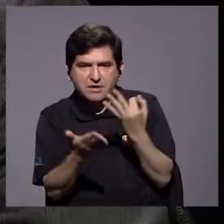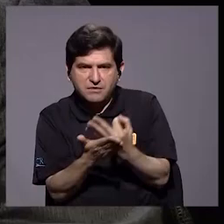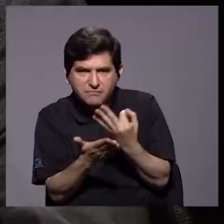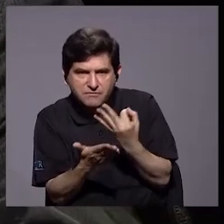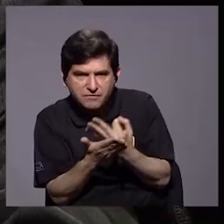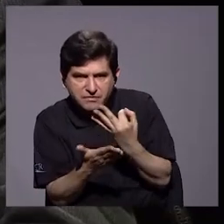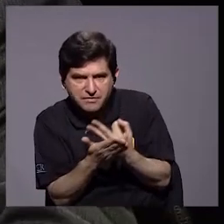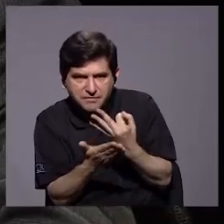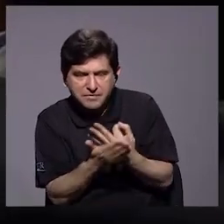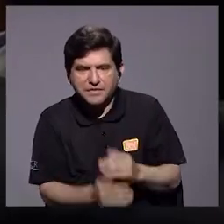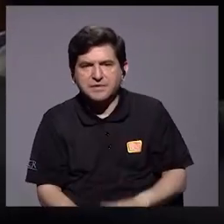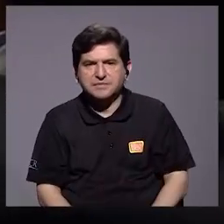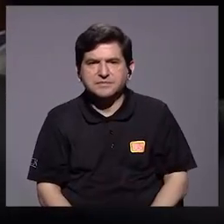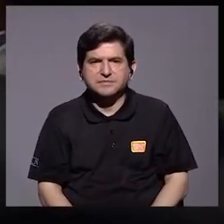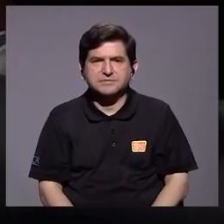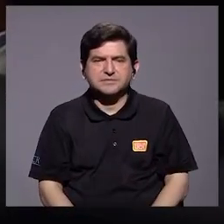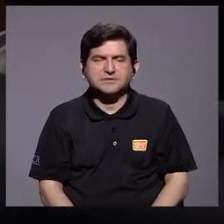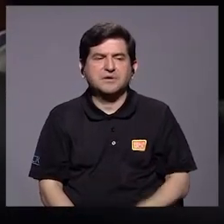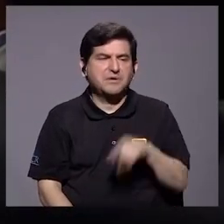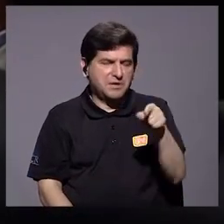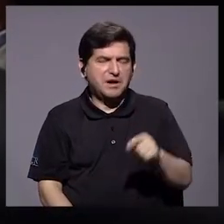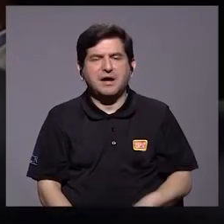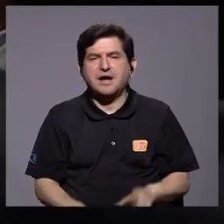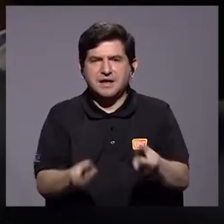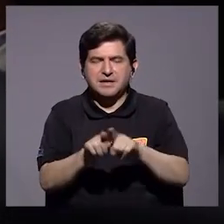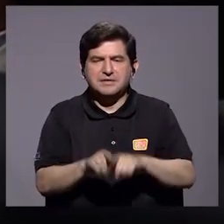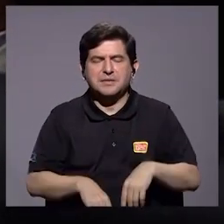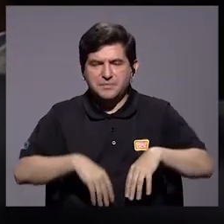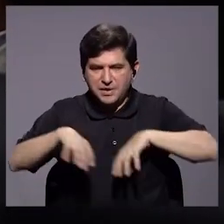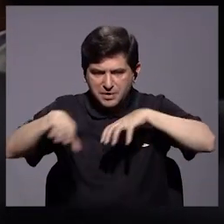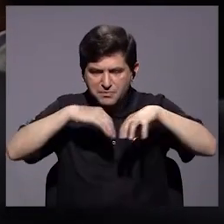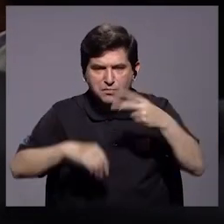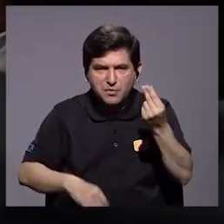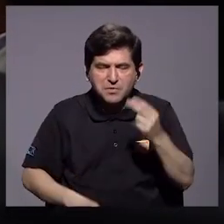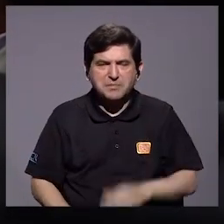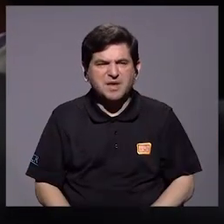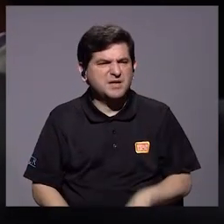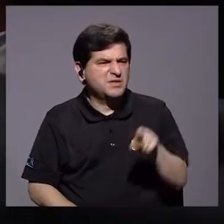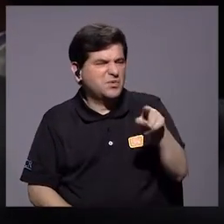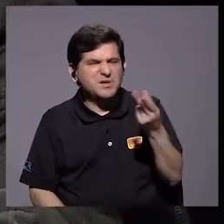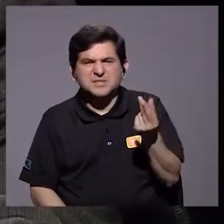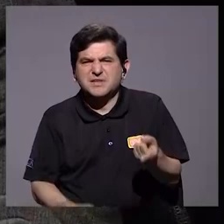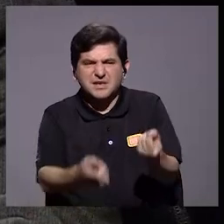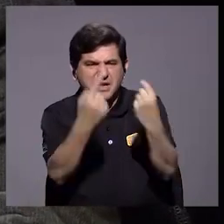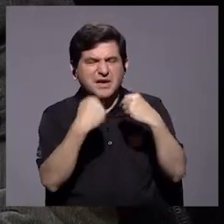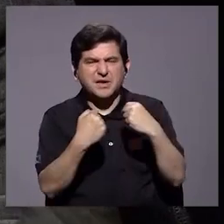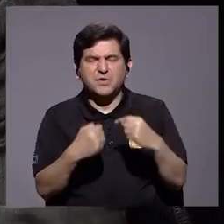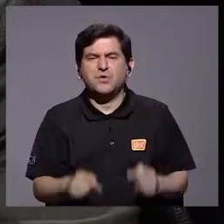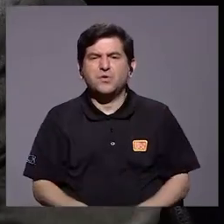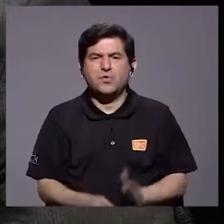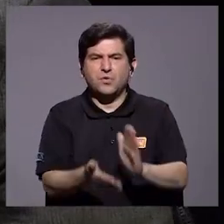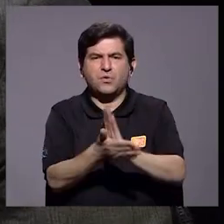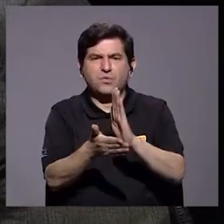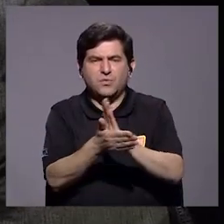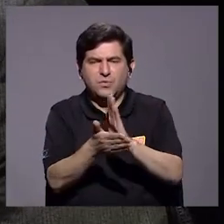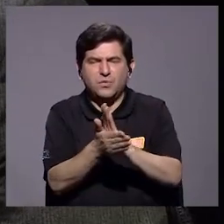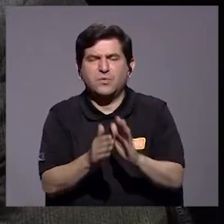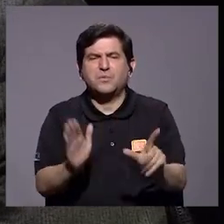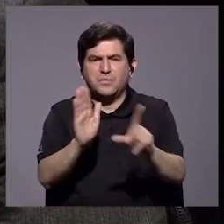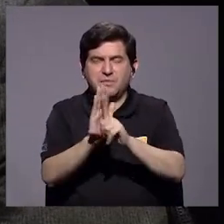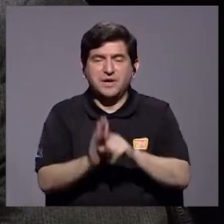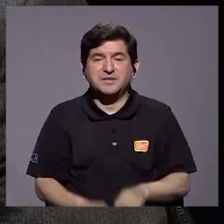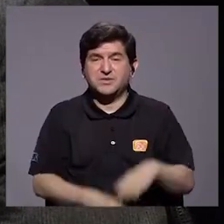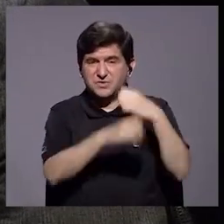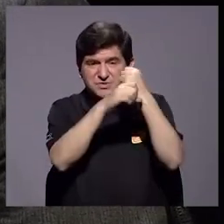pero los flujos de caja en la procedencia de los dineros los libros y todo lo demás yo creo que es una federación